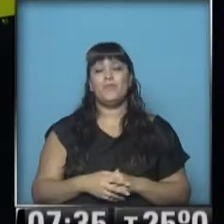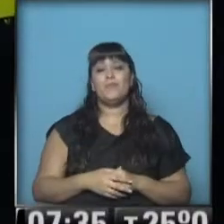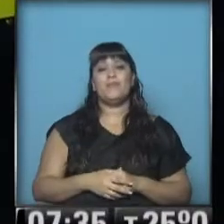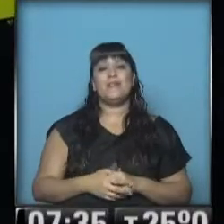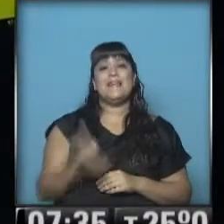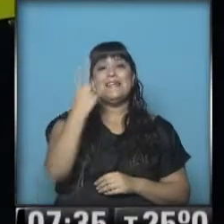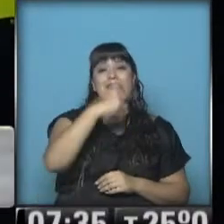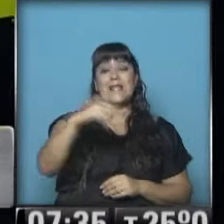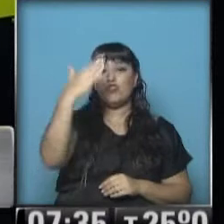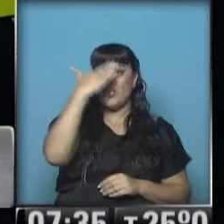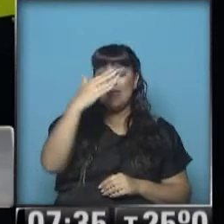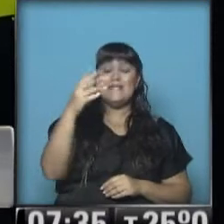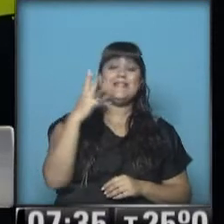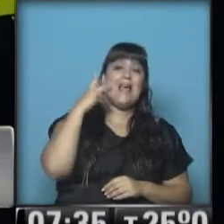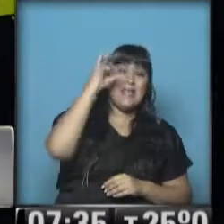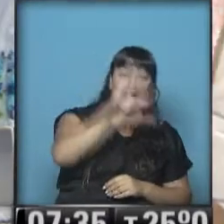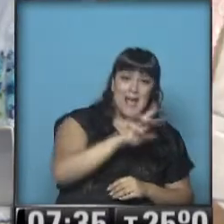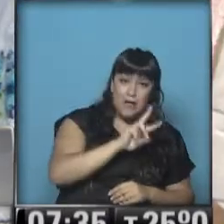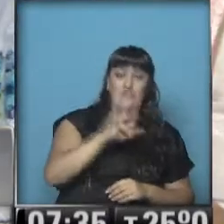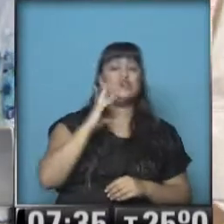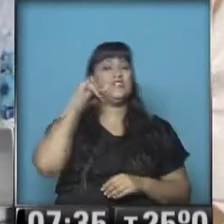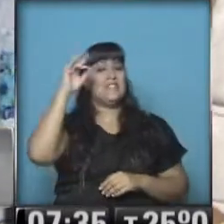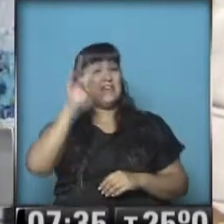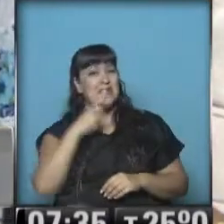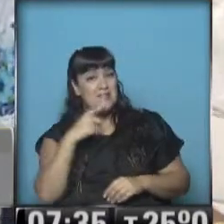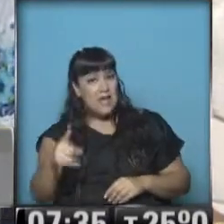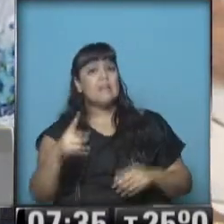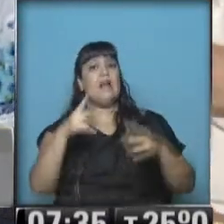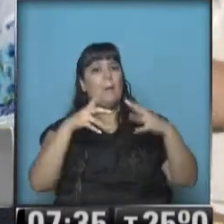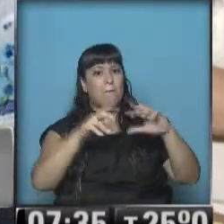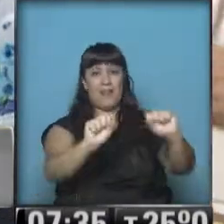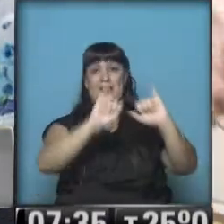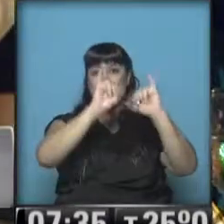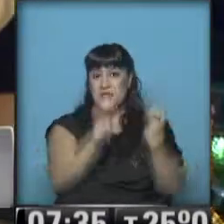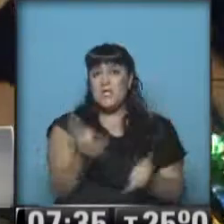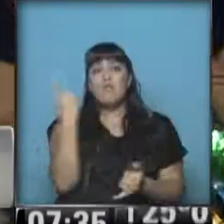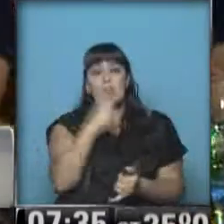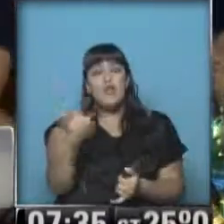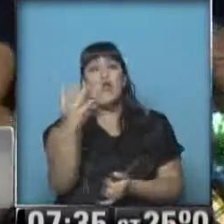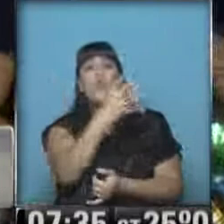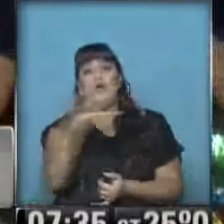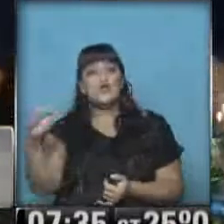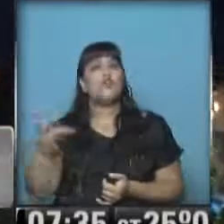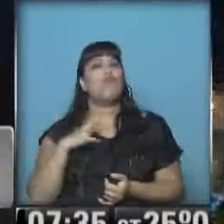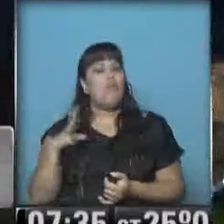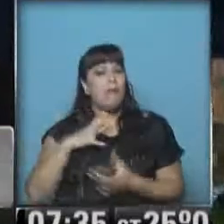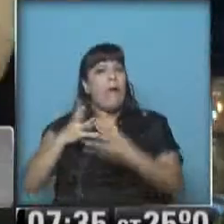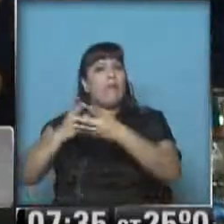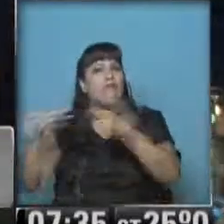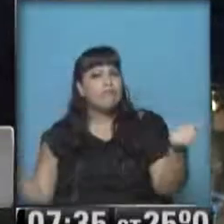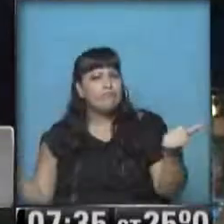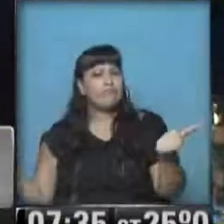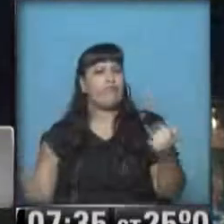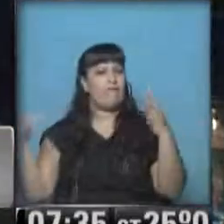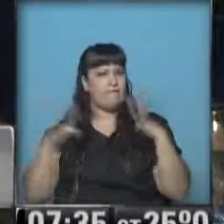115 nietos y nietas recuperaron su identidad. Sin embargo, 400 todavía siguen presos de la